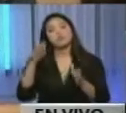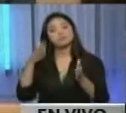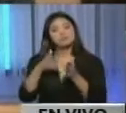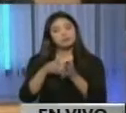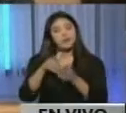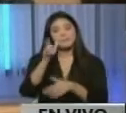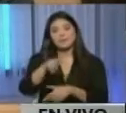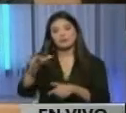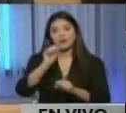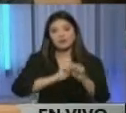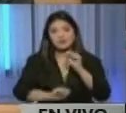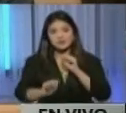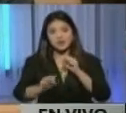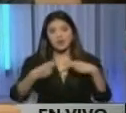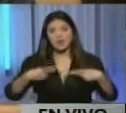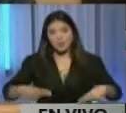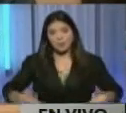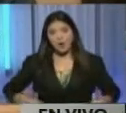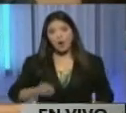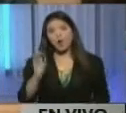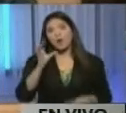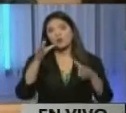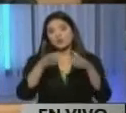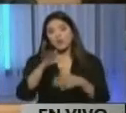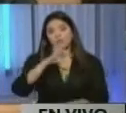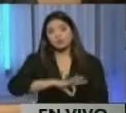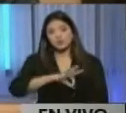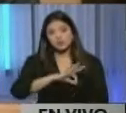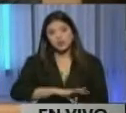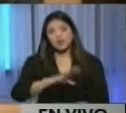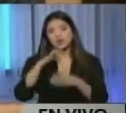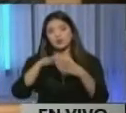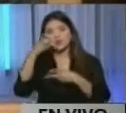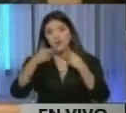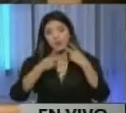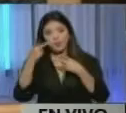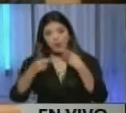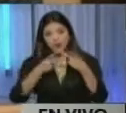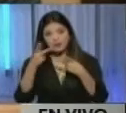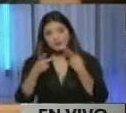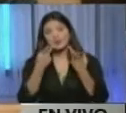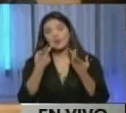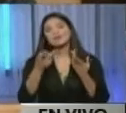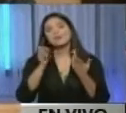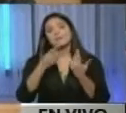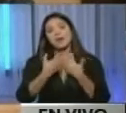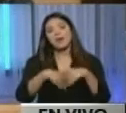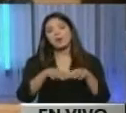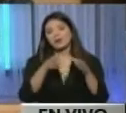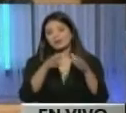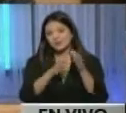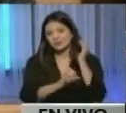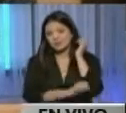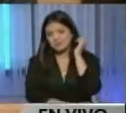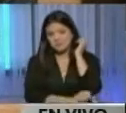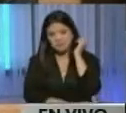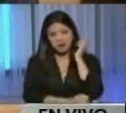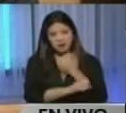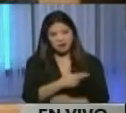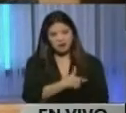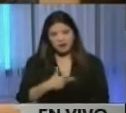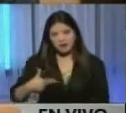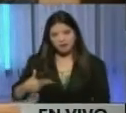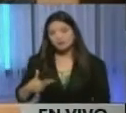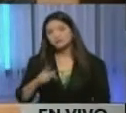de derechos humanos, movimientos sociales o movimientos políticos, incluyendo las organizaciones criminales que hayan